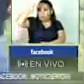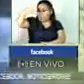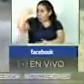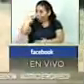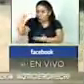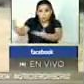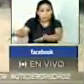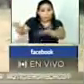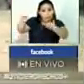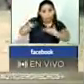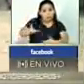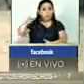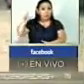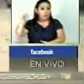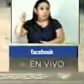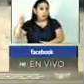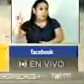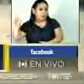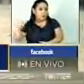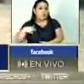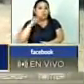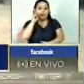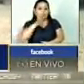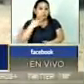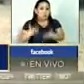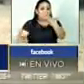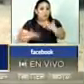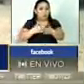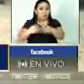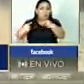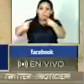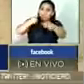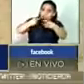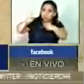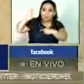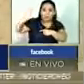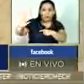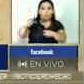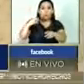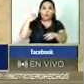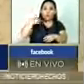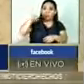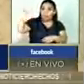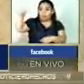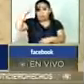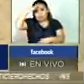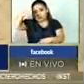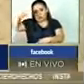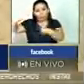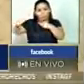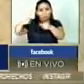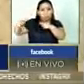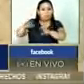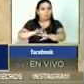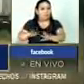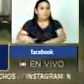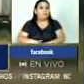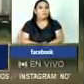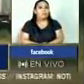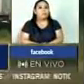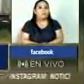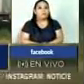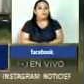equipo negociador del ELN lo que derivó en un deterioro de las relaciones diplomáticas entre los dos países ante la negativa de la Habana